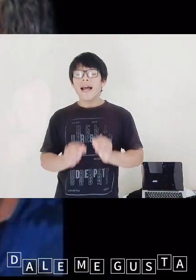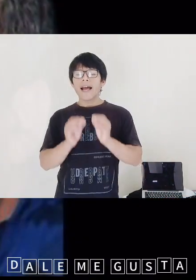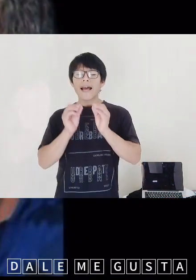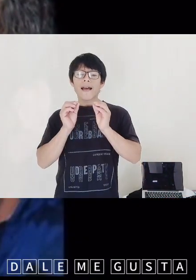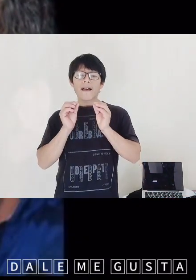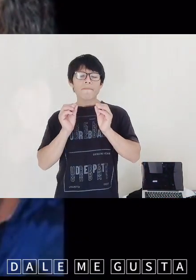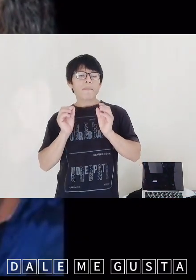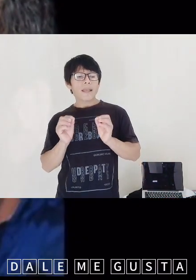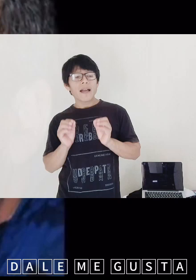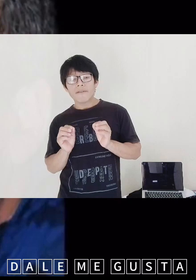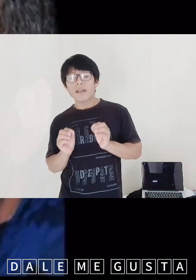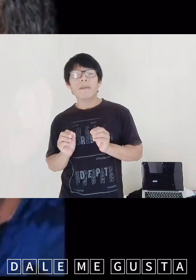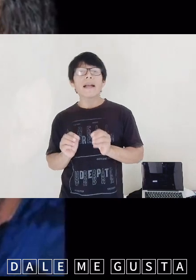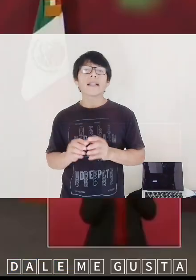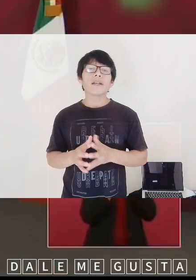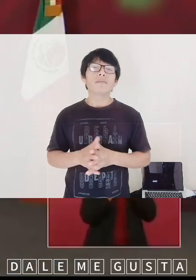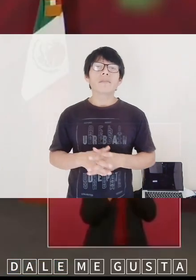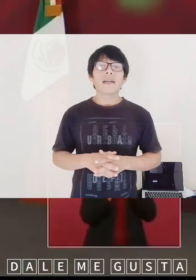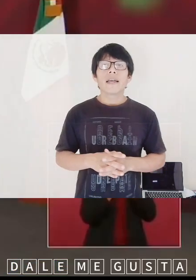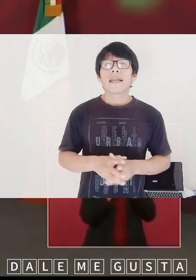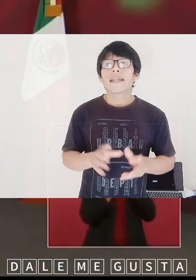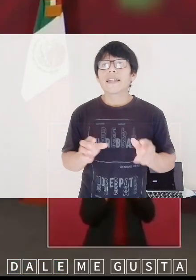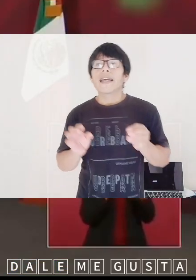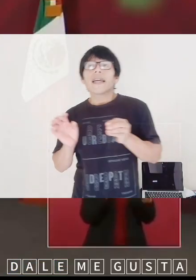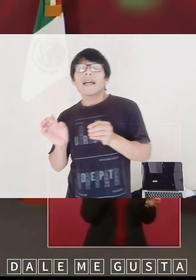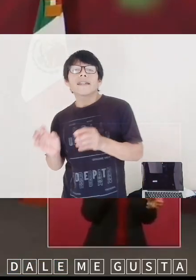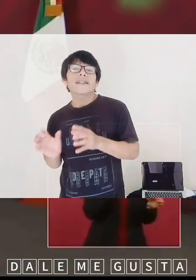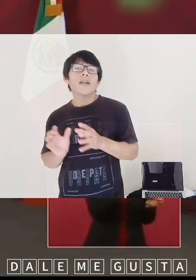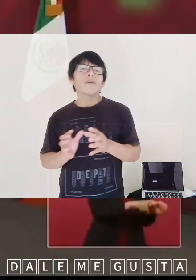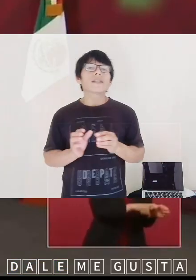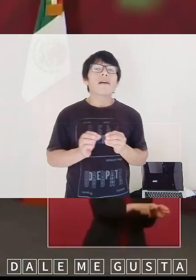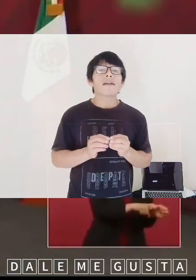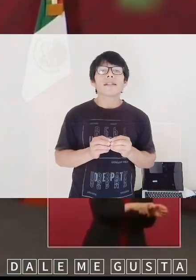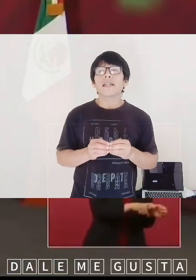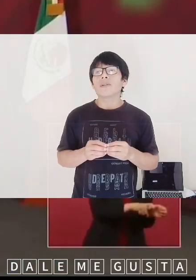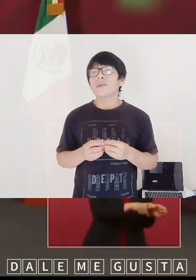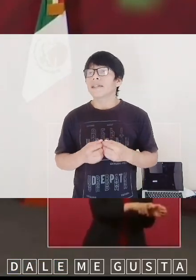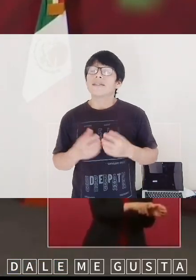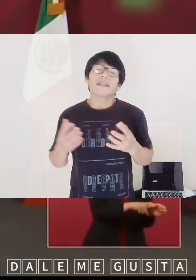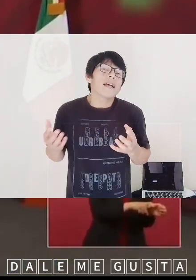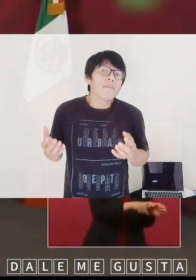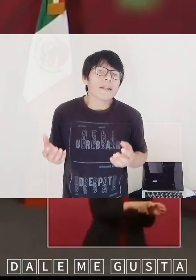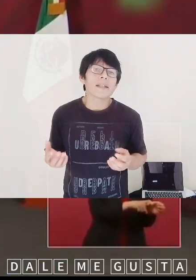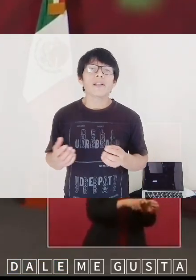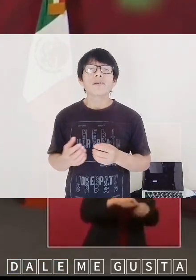dijo a Felipe Calderón que García Luna